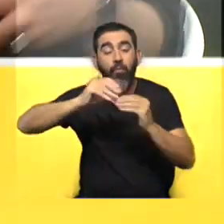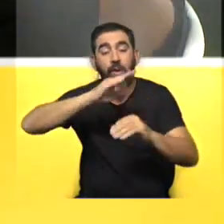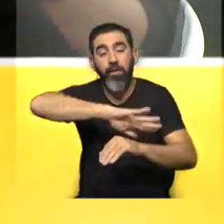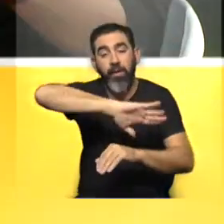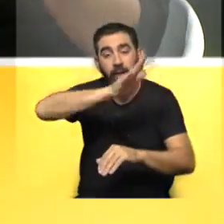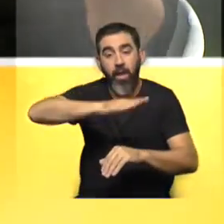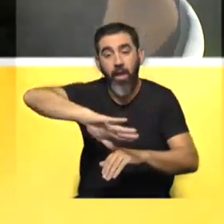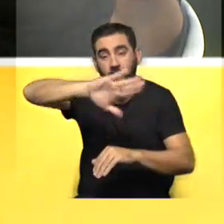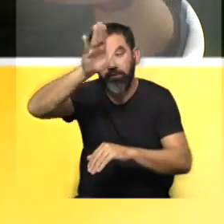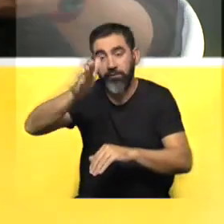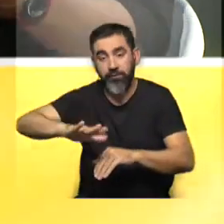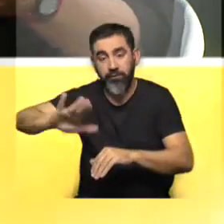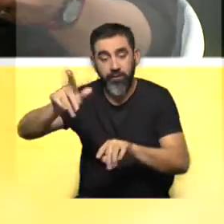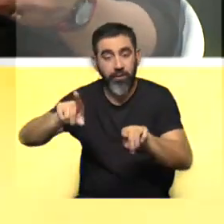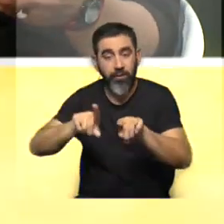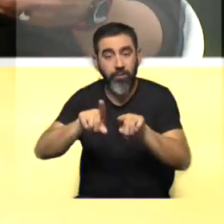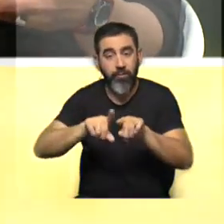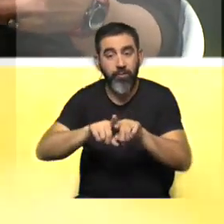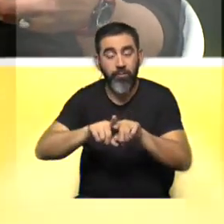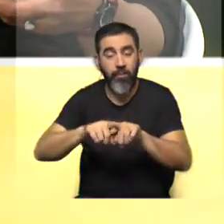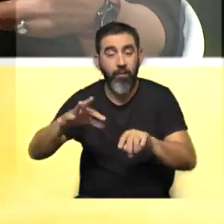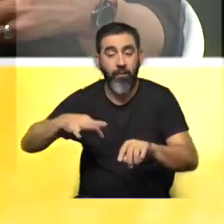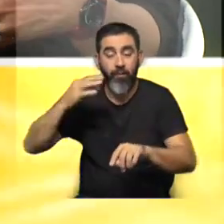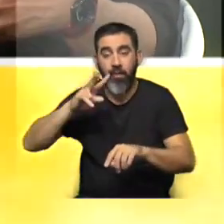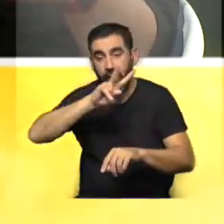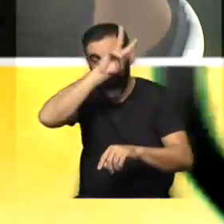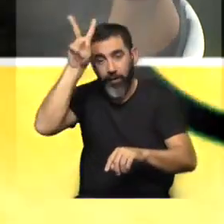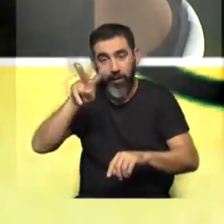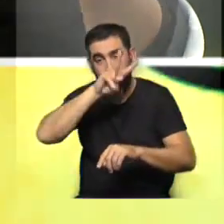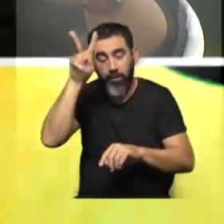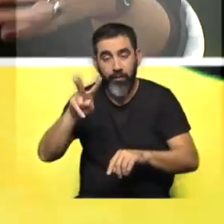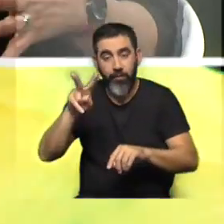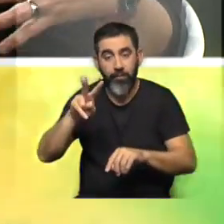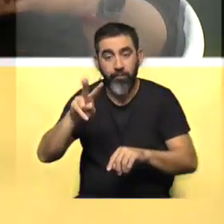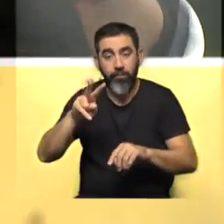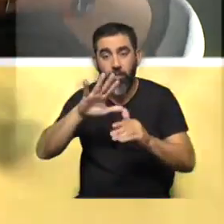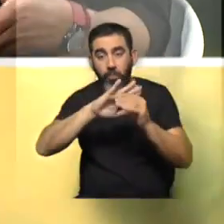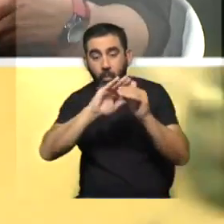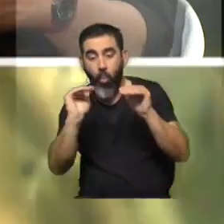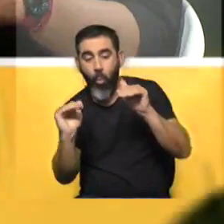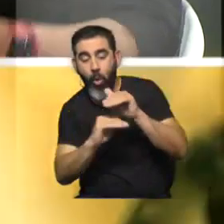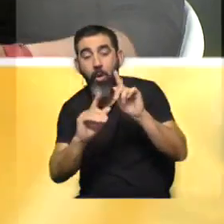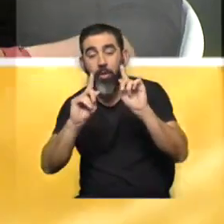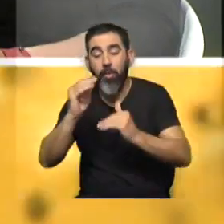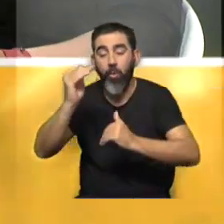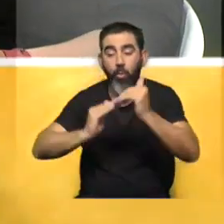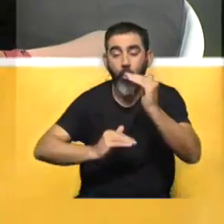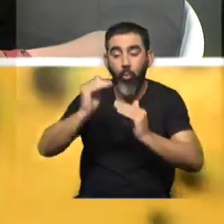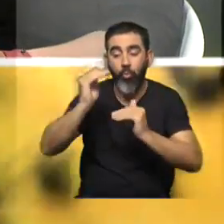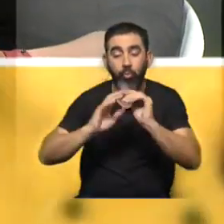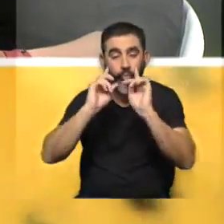los incluimos en los circuitos de vida de los indígenas, así como aleros, cuevas, bueno, también construían en las